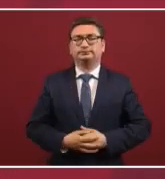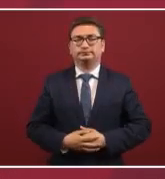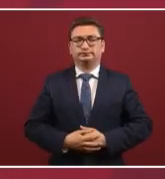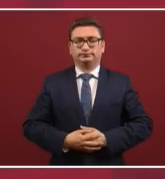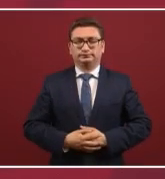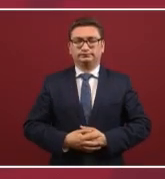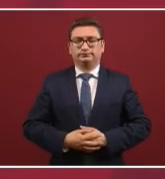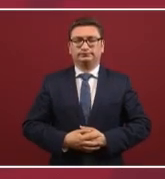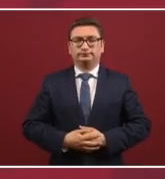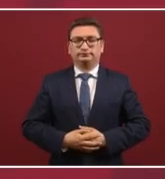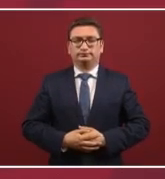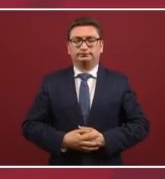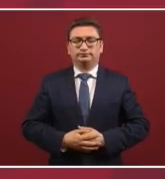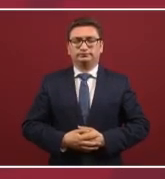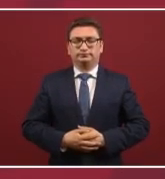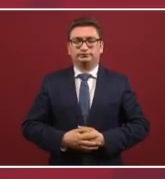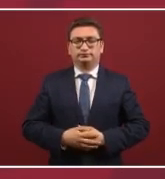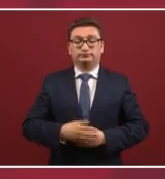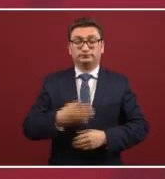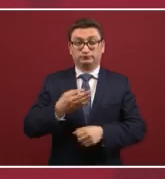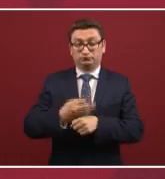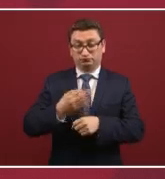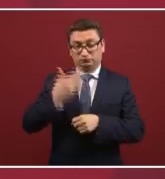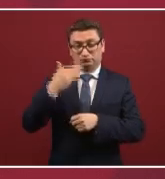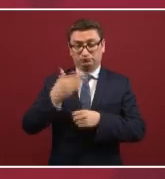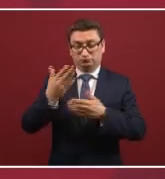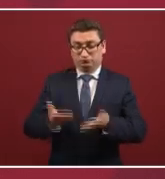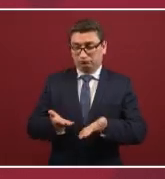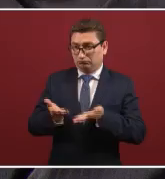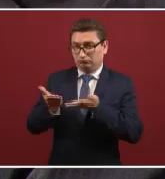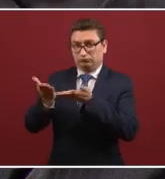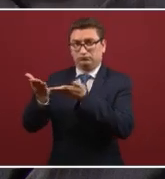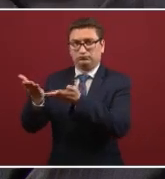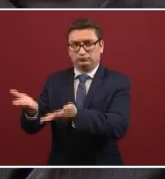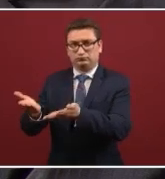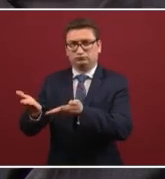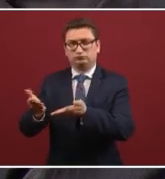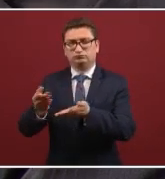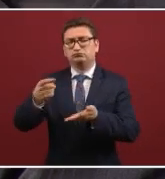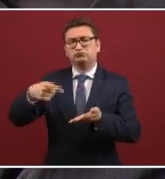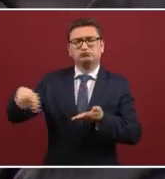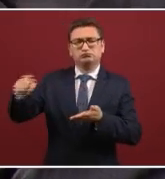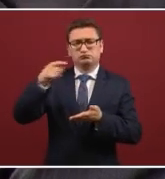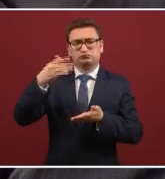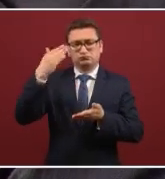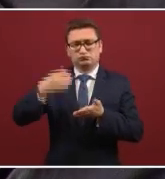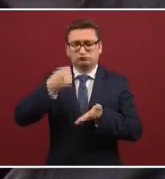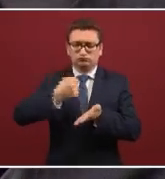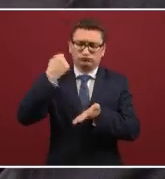es una aprobación con mayoría simple,